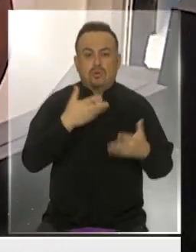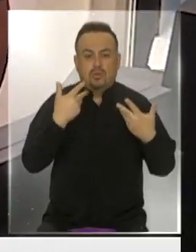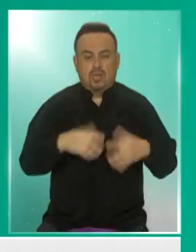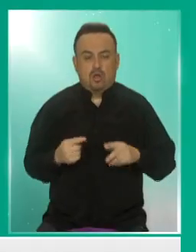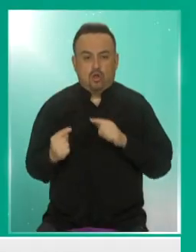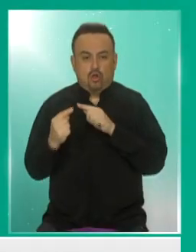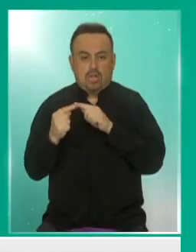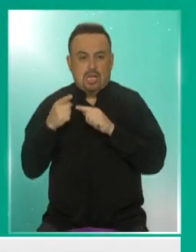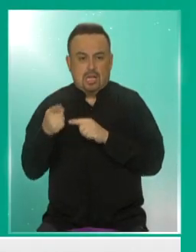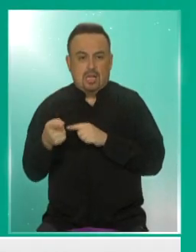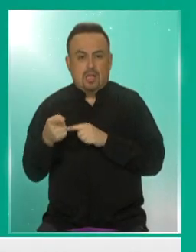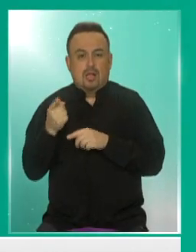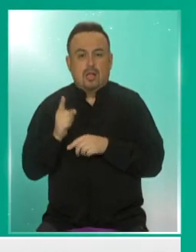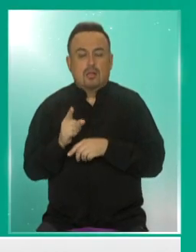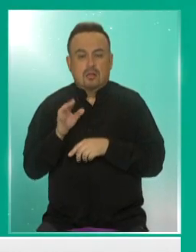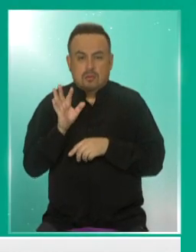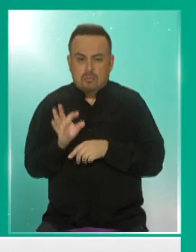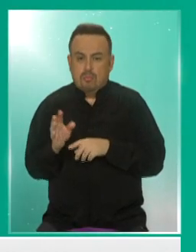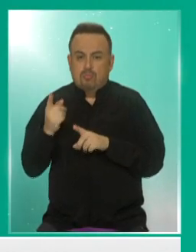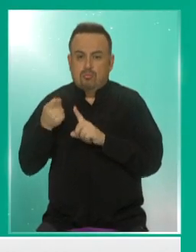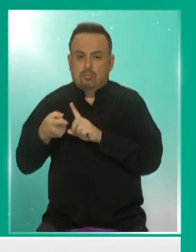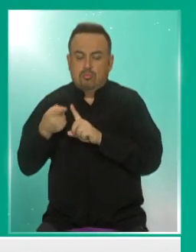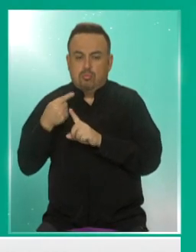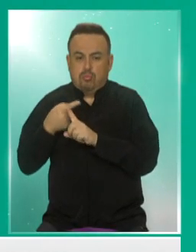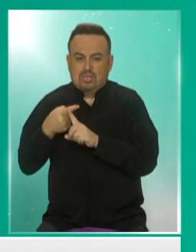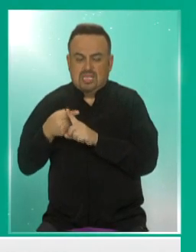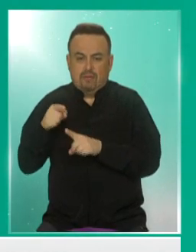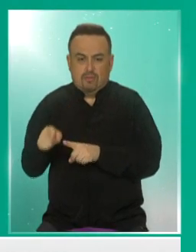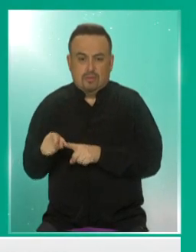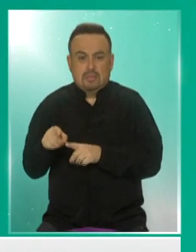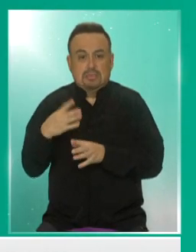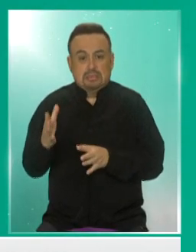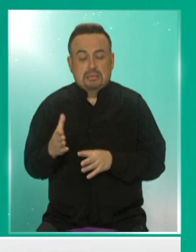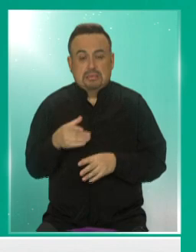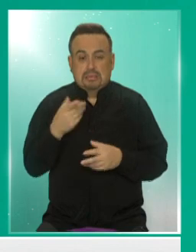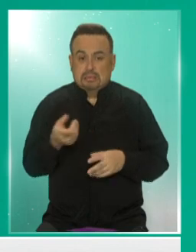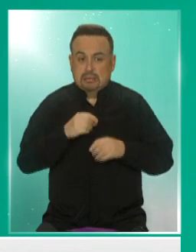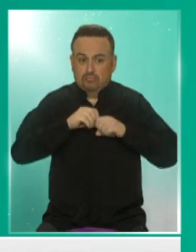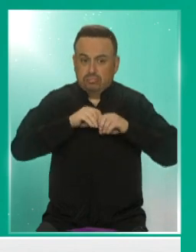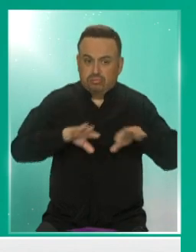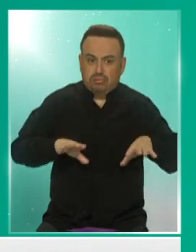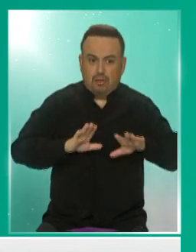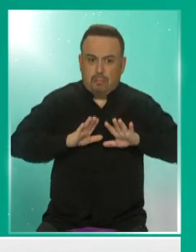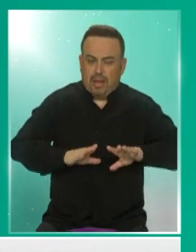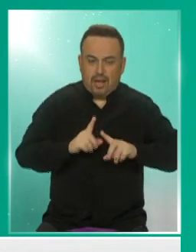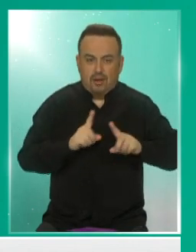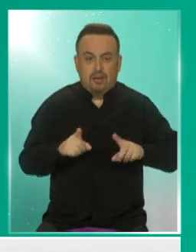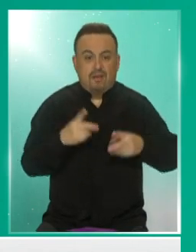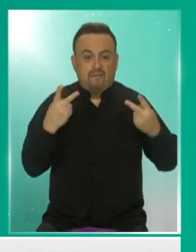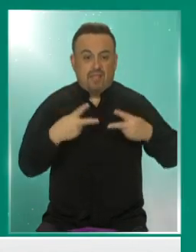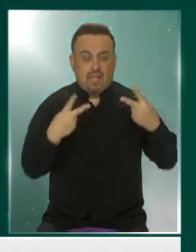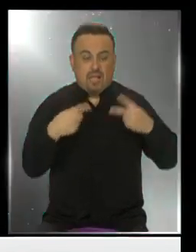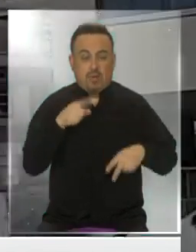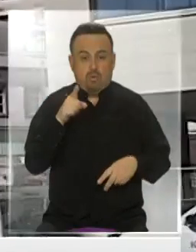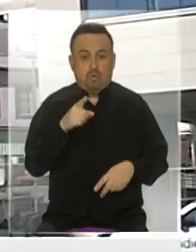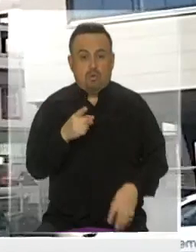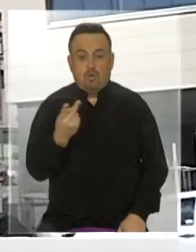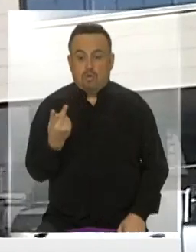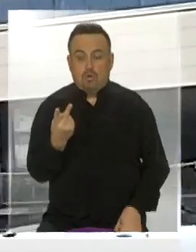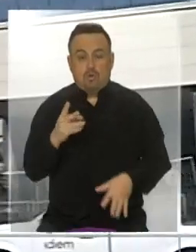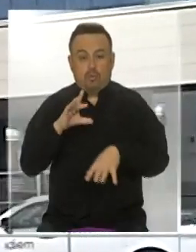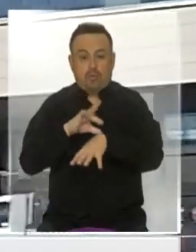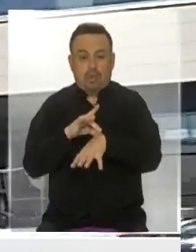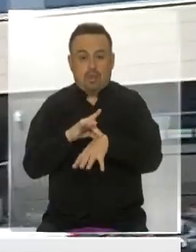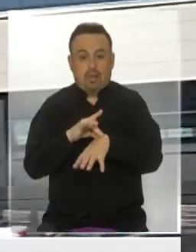tenido contacto estrecho con un caso positivo. El virus parece no dar tregua. Viña del Mar, una pareja de